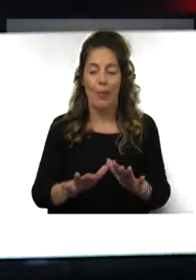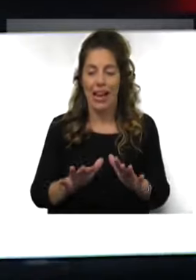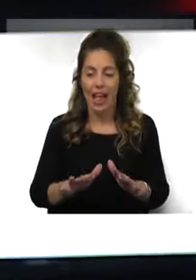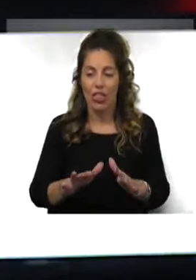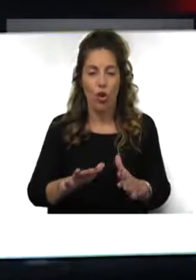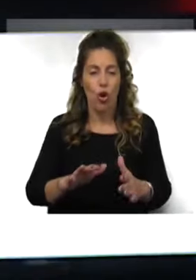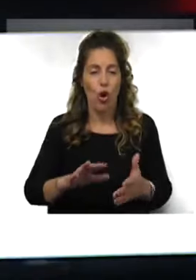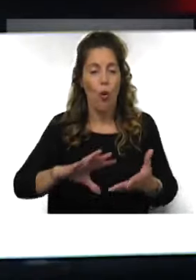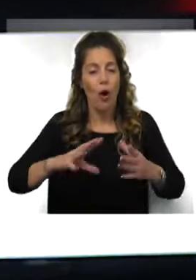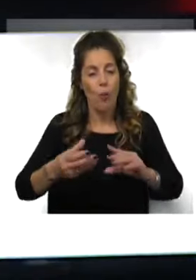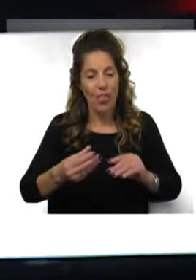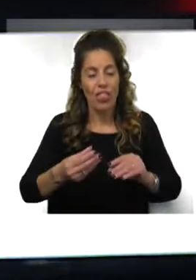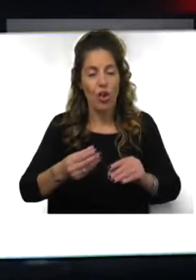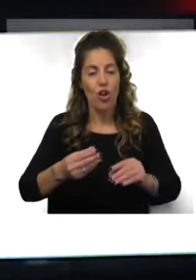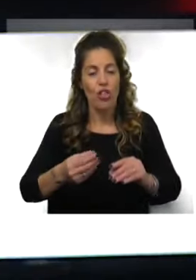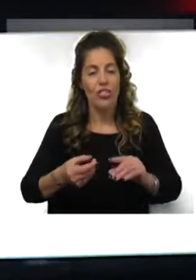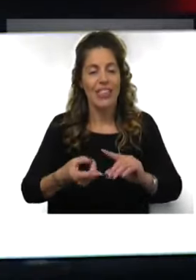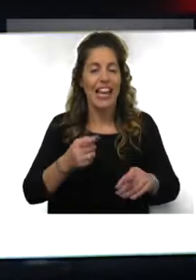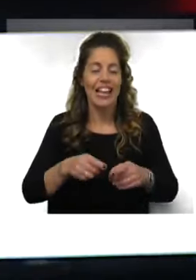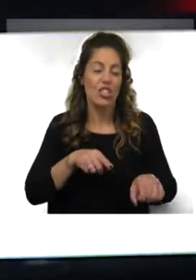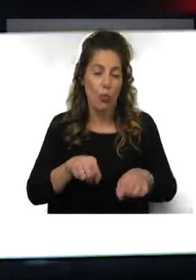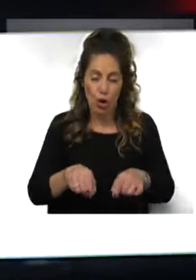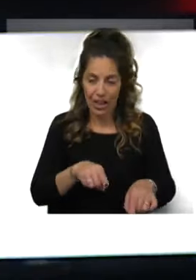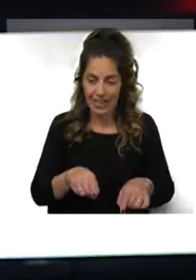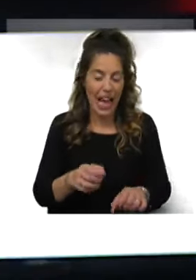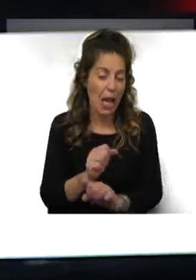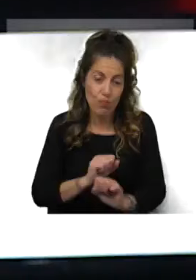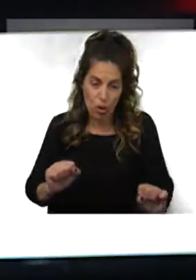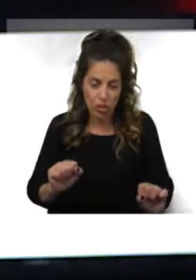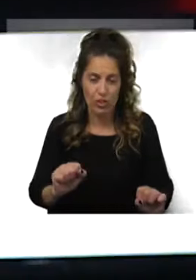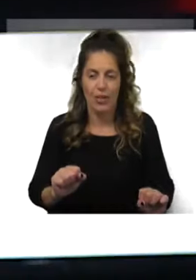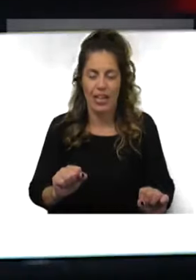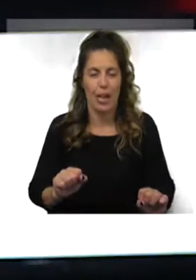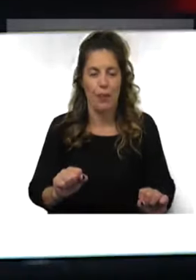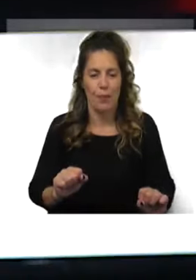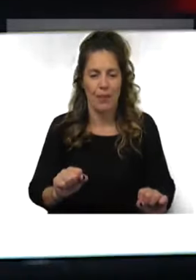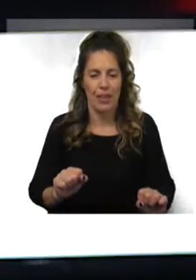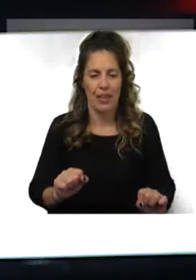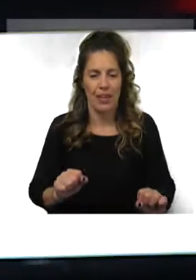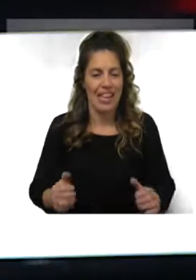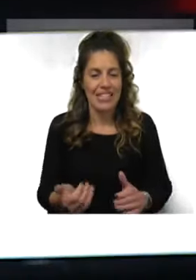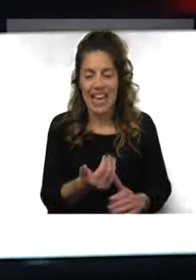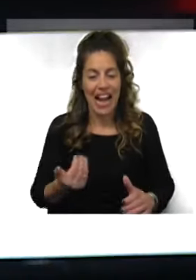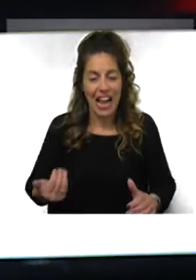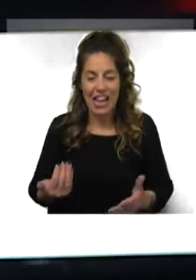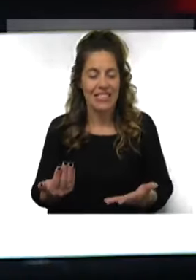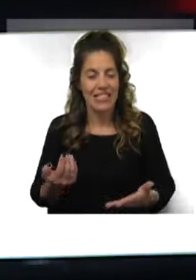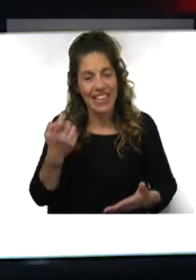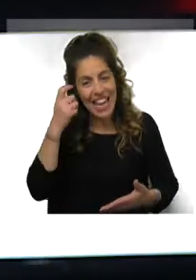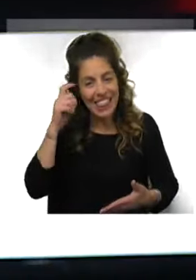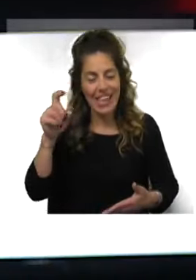burocrático no eh es imposible este eh sacarlas de la lógica